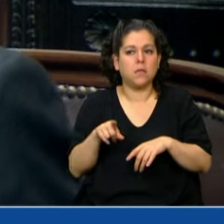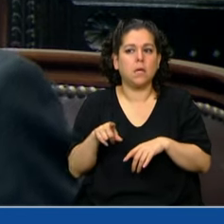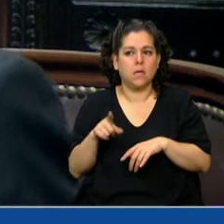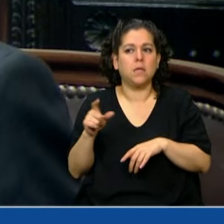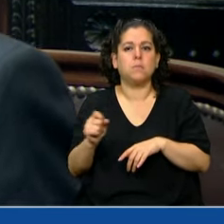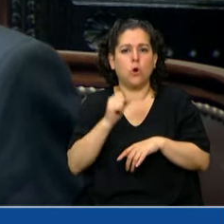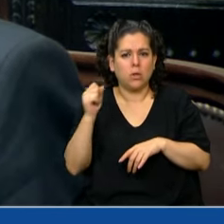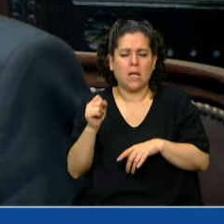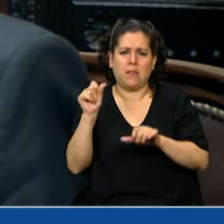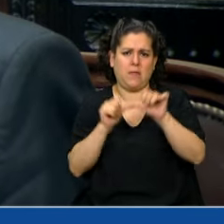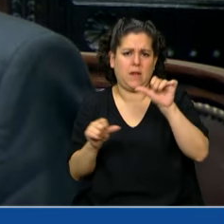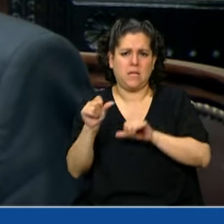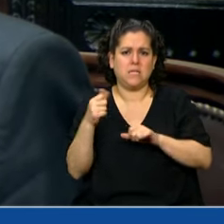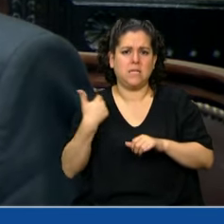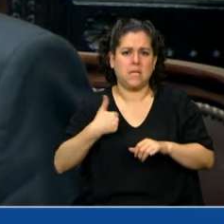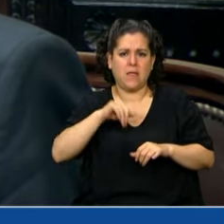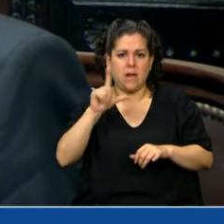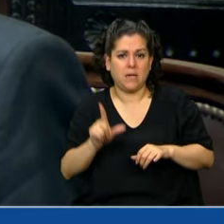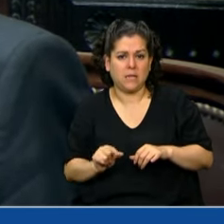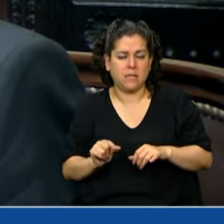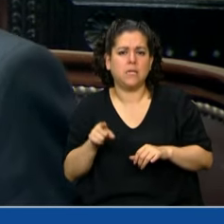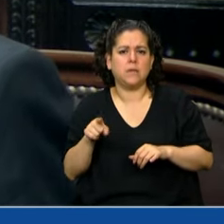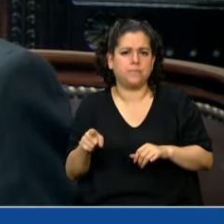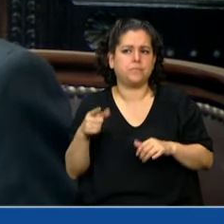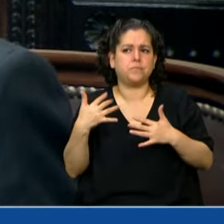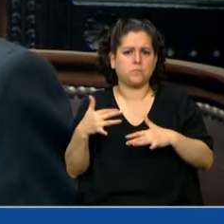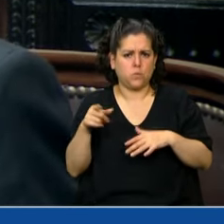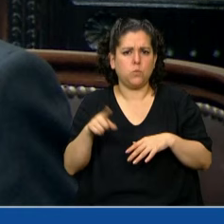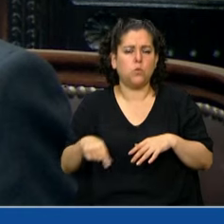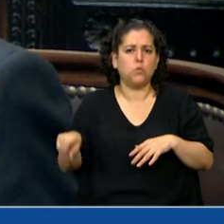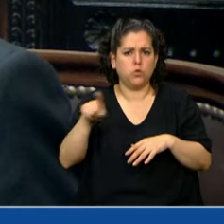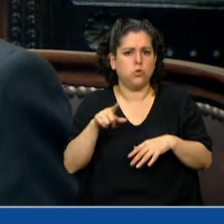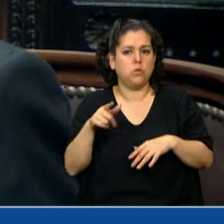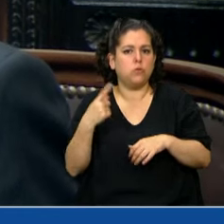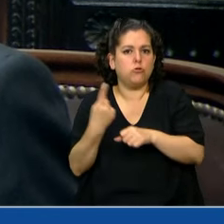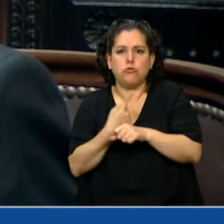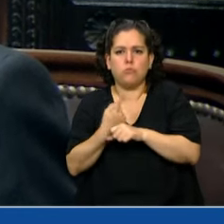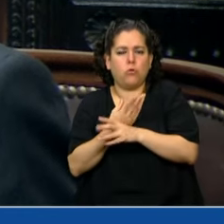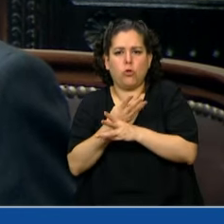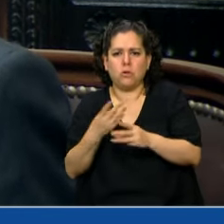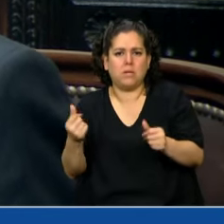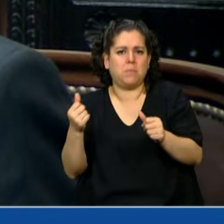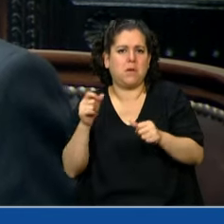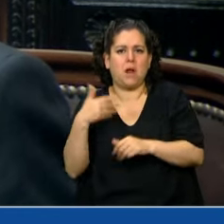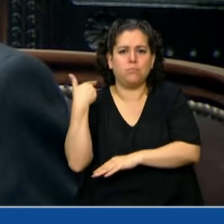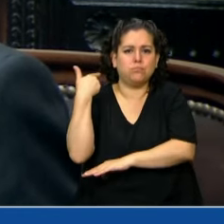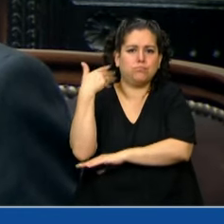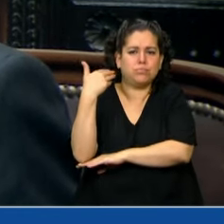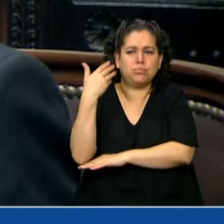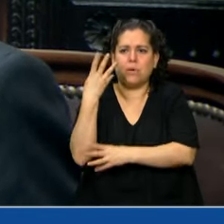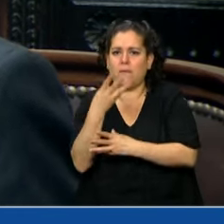importante de la ciencia Argentina en muchos de los casos no pudo terminar su